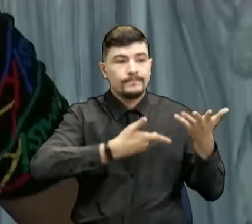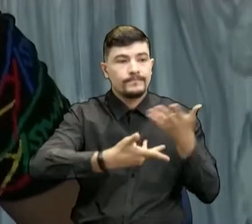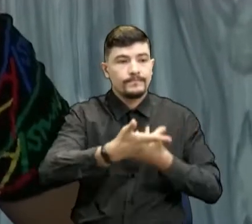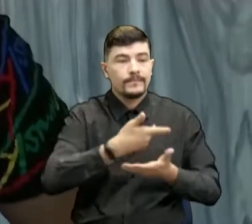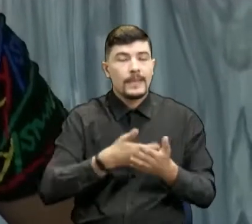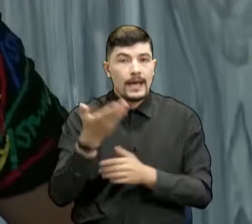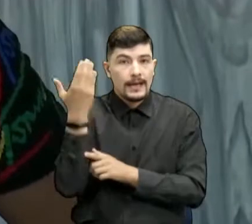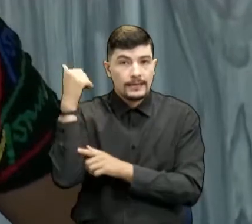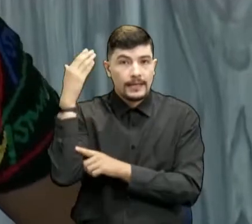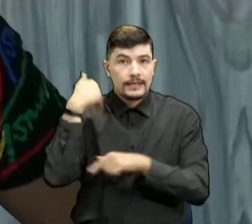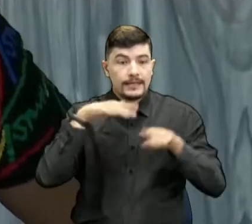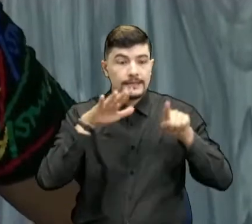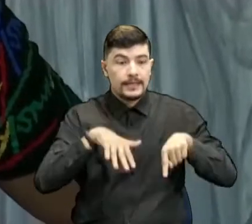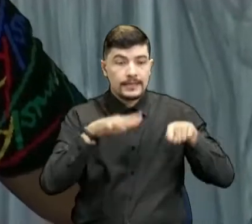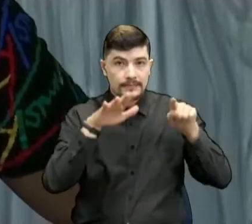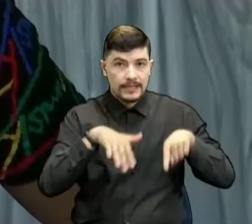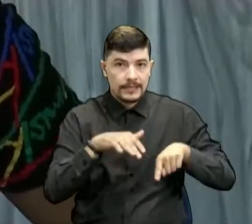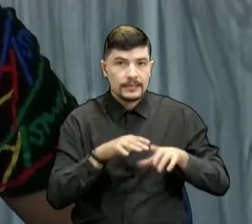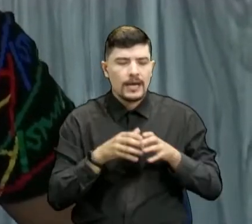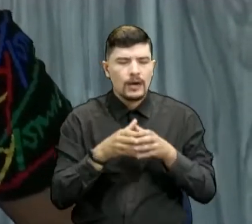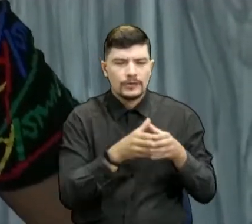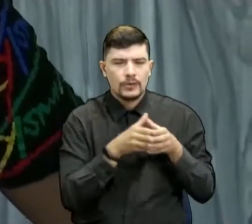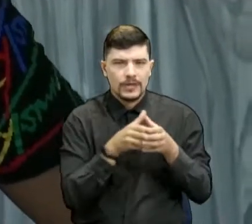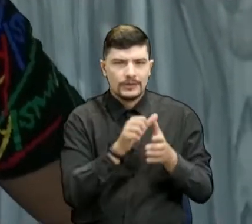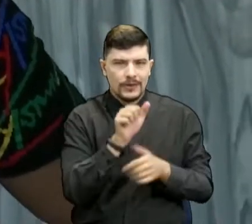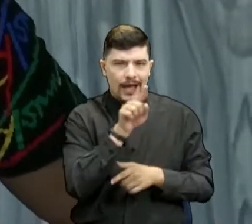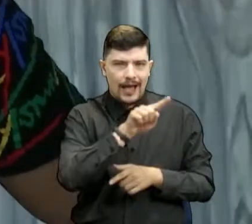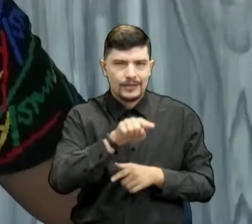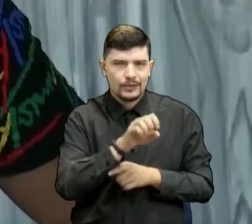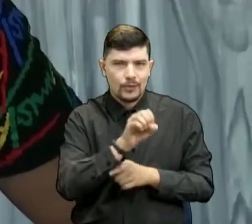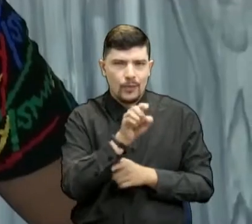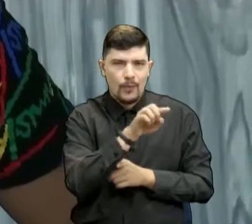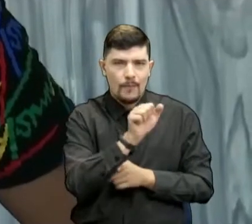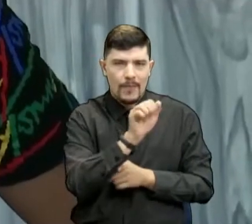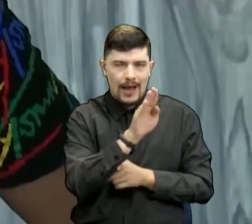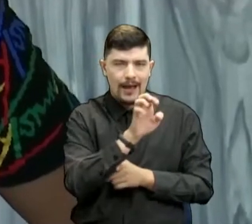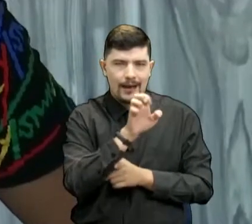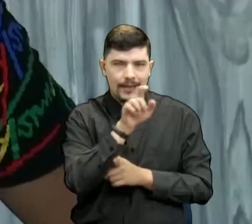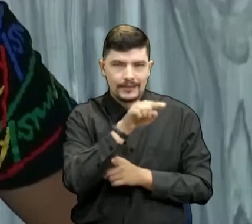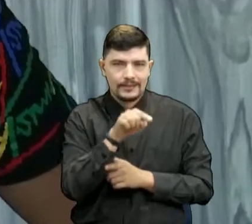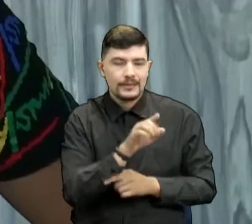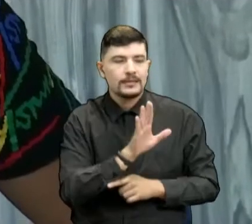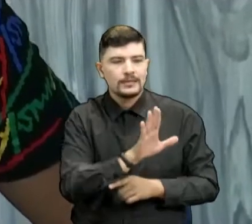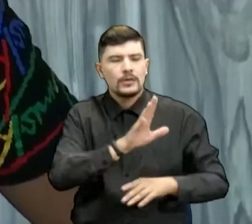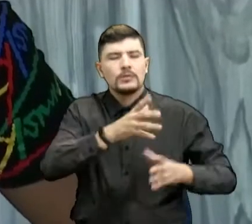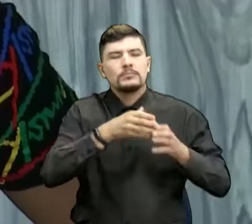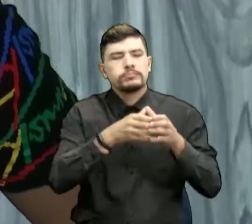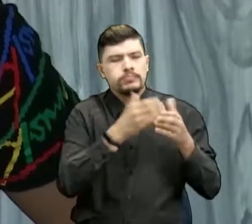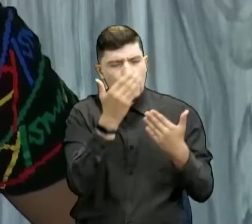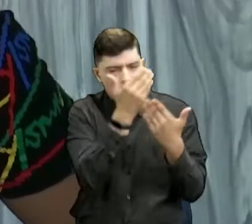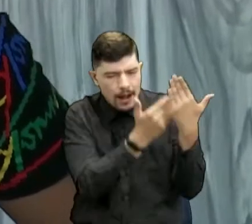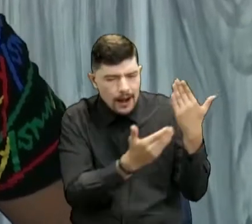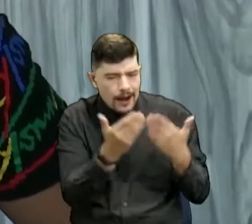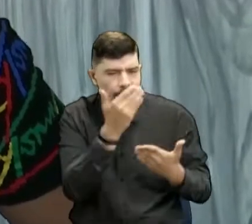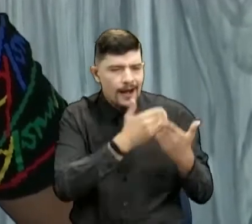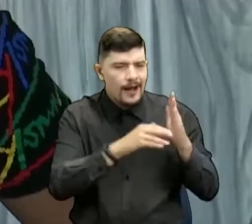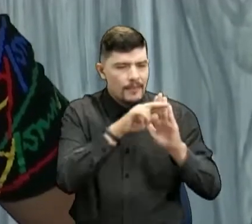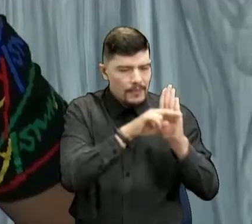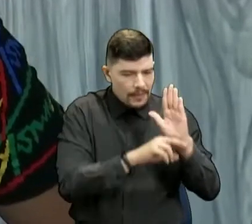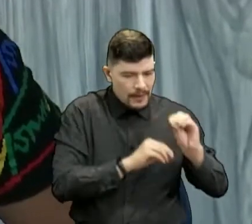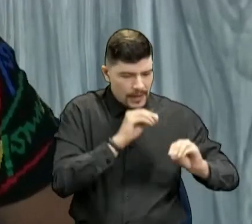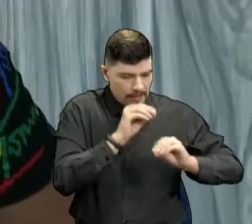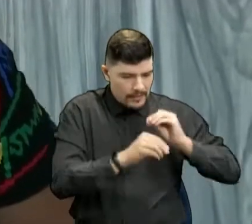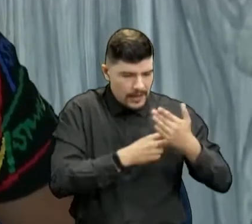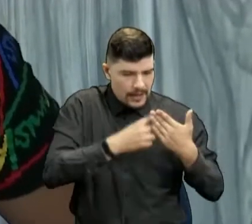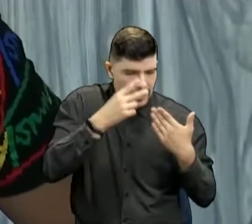la ciudad de Cúcuta se volverá a abrir la rumba. Gracias a la gestión realizada por Asobares y Acobre se ha logrado llegar a un lineamiento por